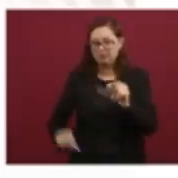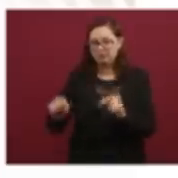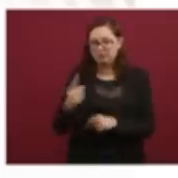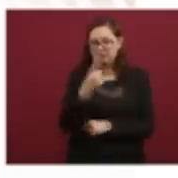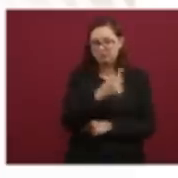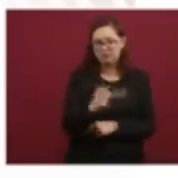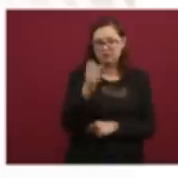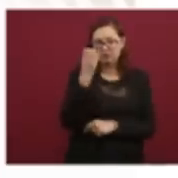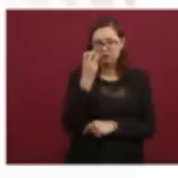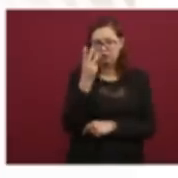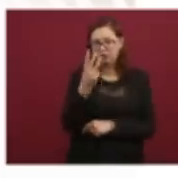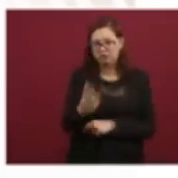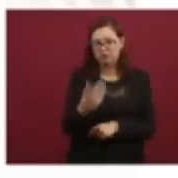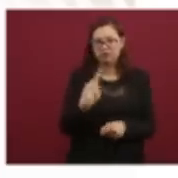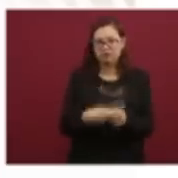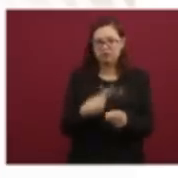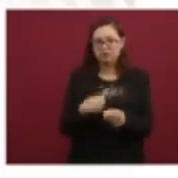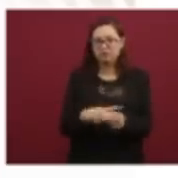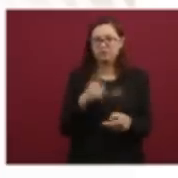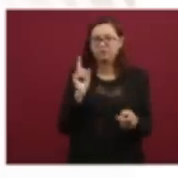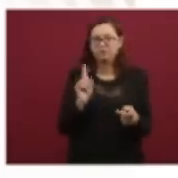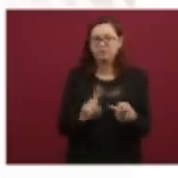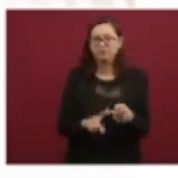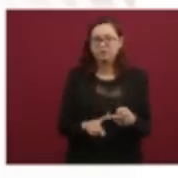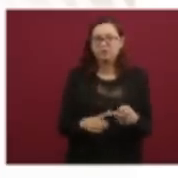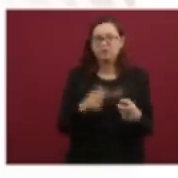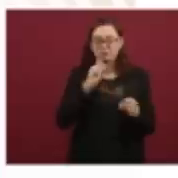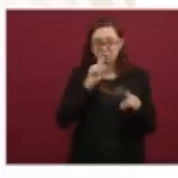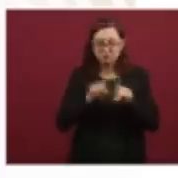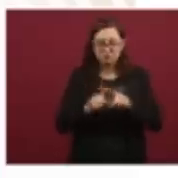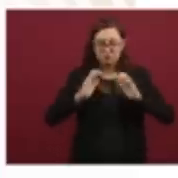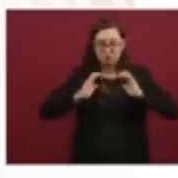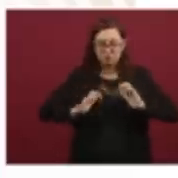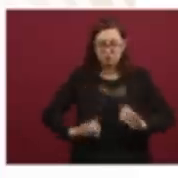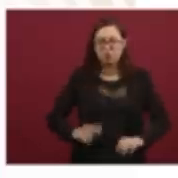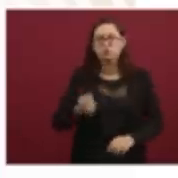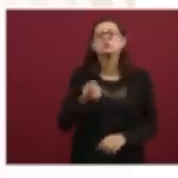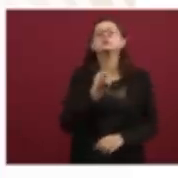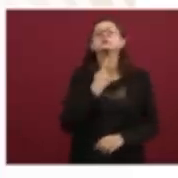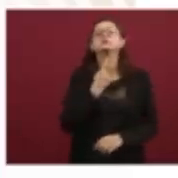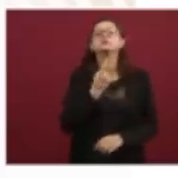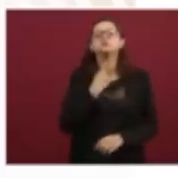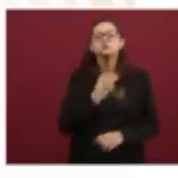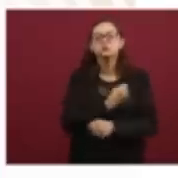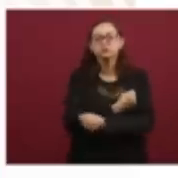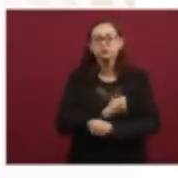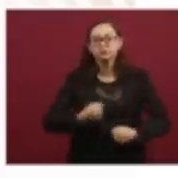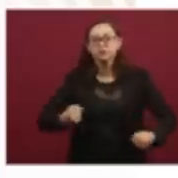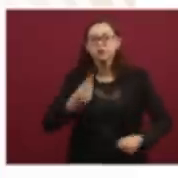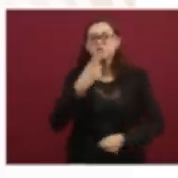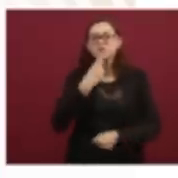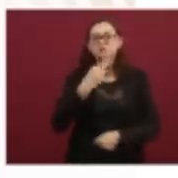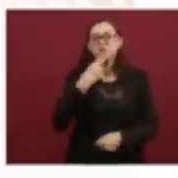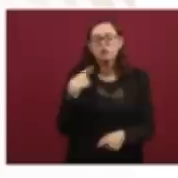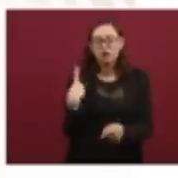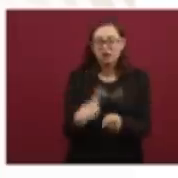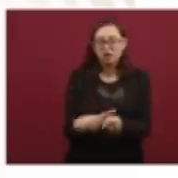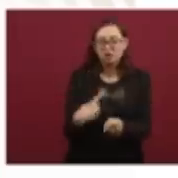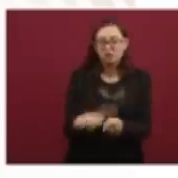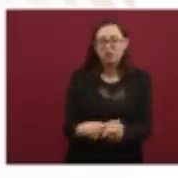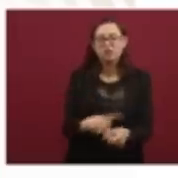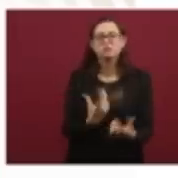103, los de endocrinología y metabolismo, ustedes saben, en ellos está la diabetes, la obesidad, y que es